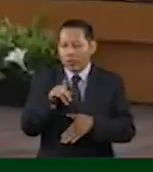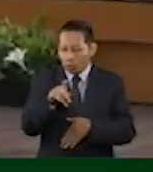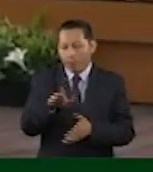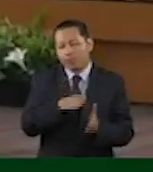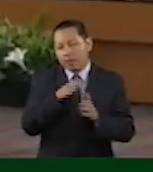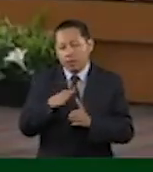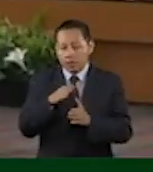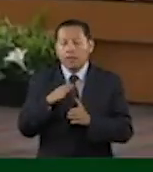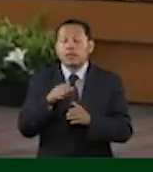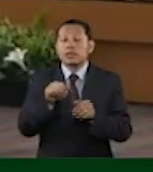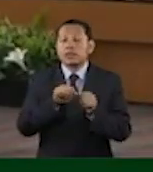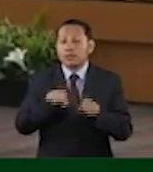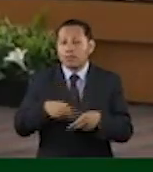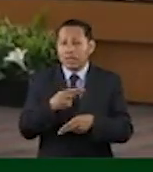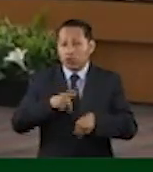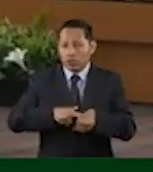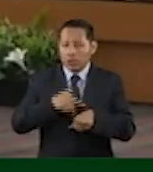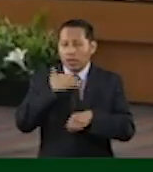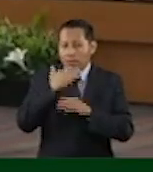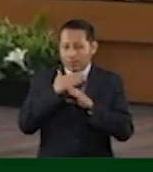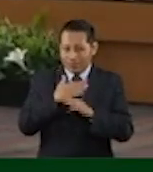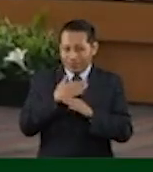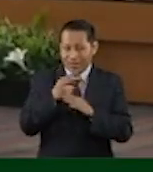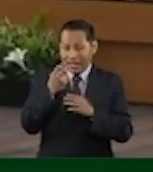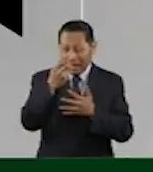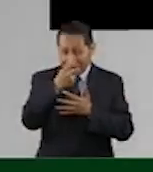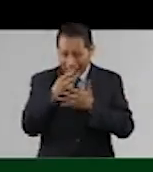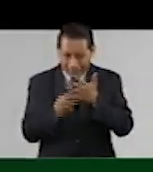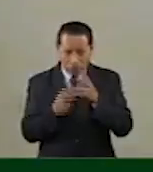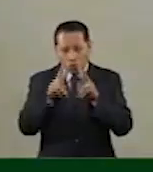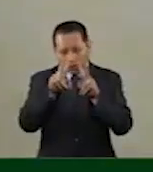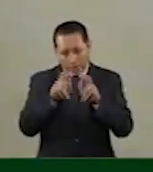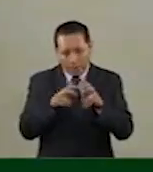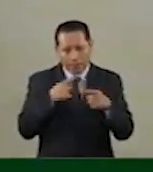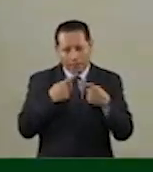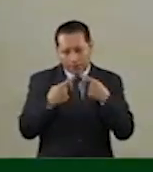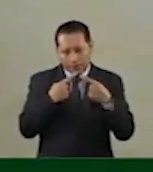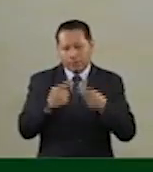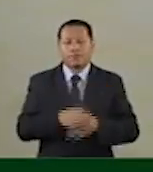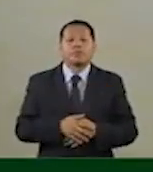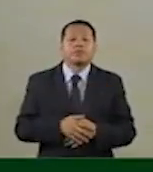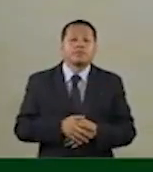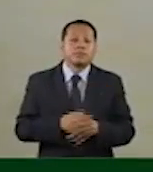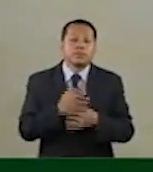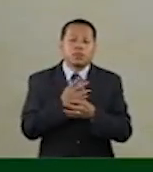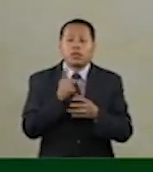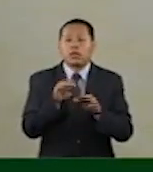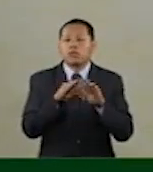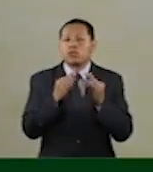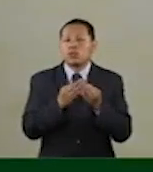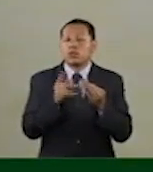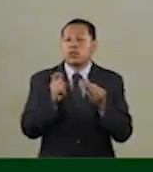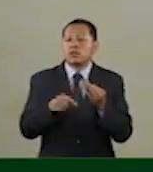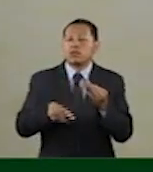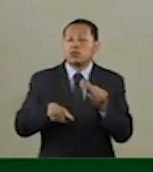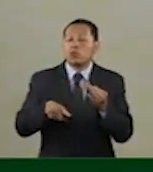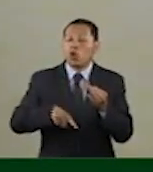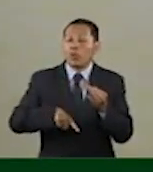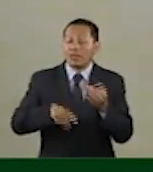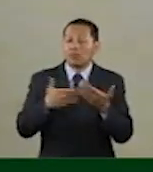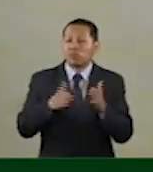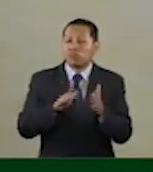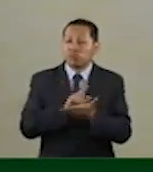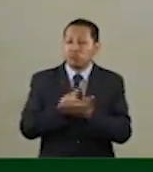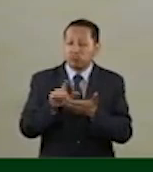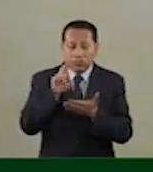anticorrupción fueron los temas de debate que es un formato pues público transparente que trata de lograr